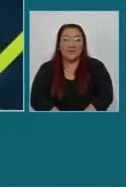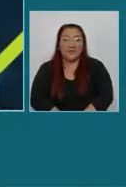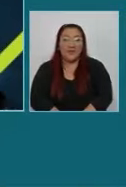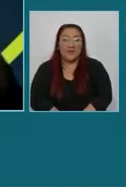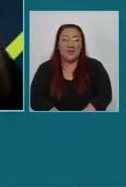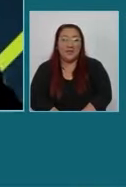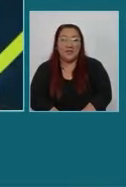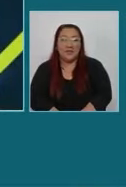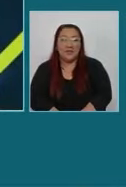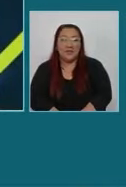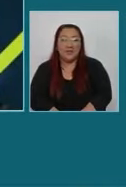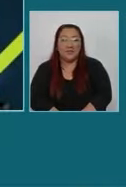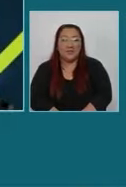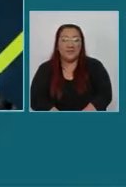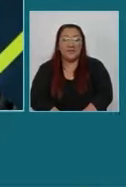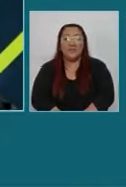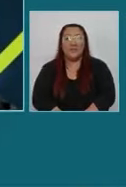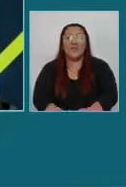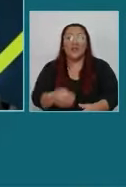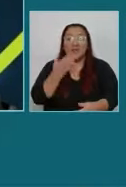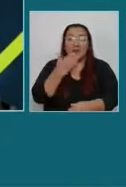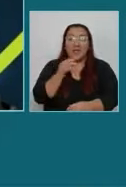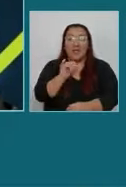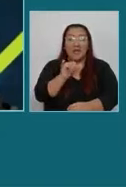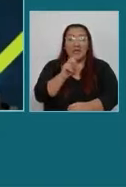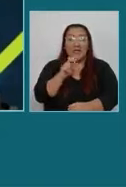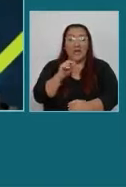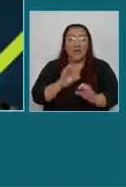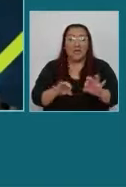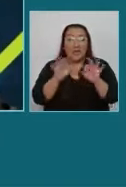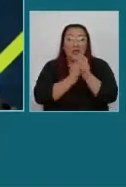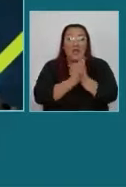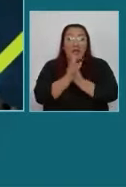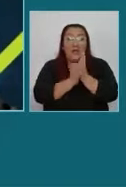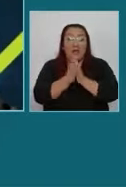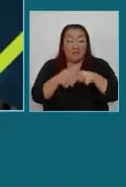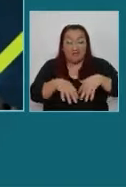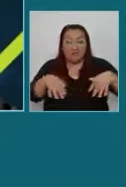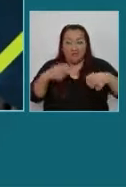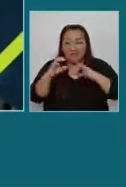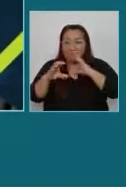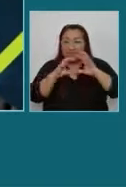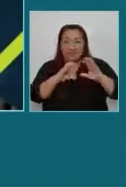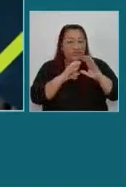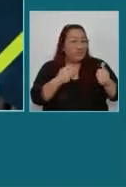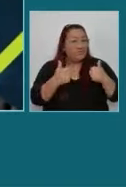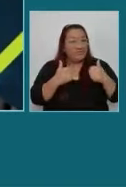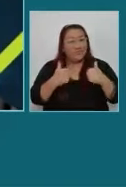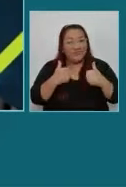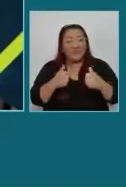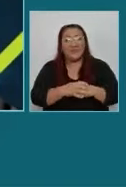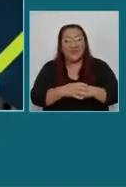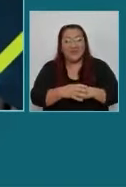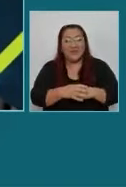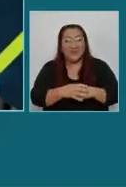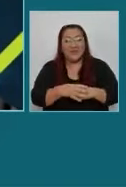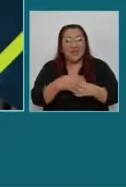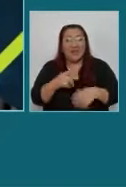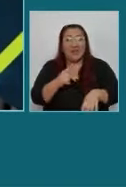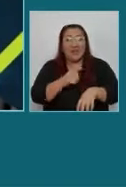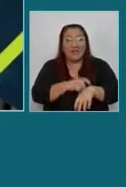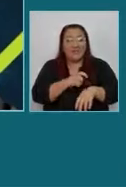Muy bien, muchas gracias, Jenny, por este interesante panel también. Y pues, como comentabas, estamos un poco